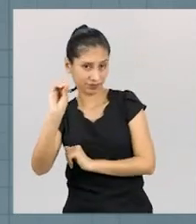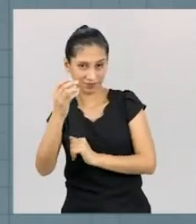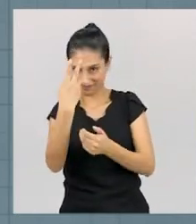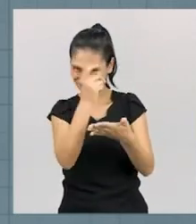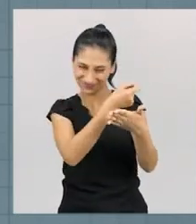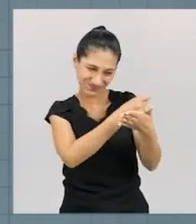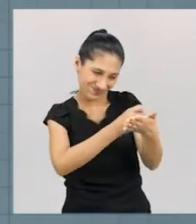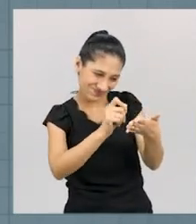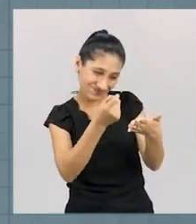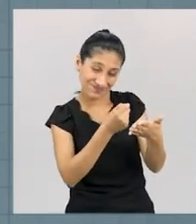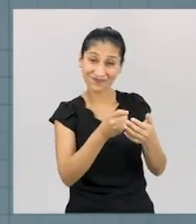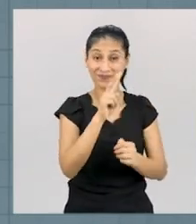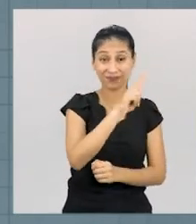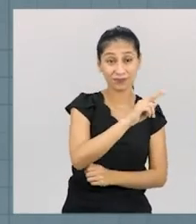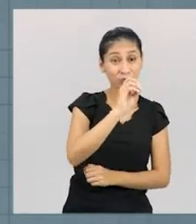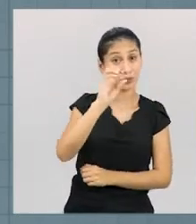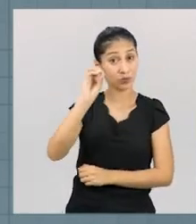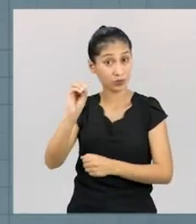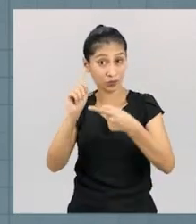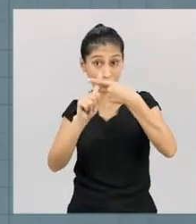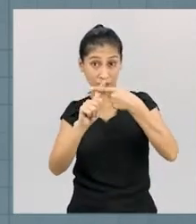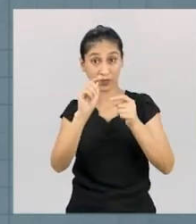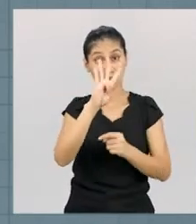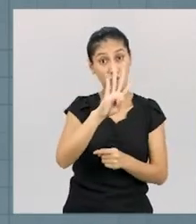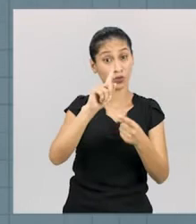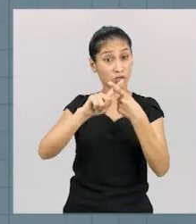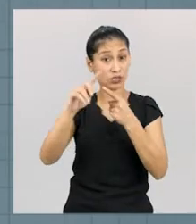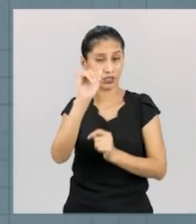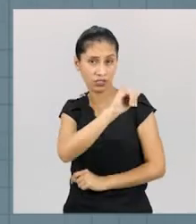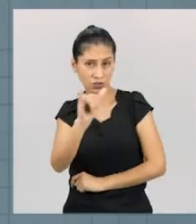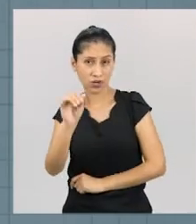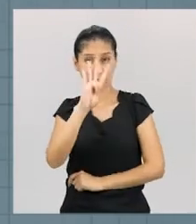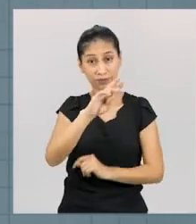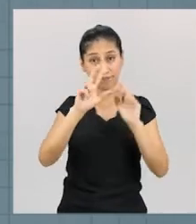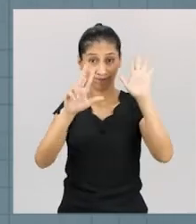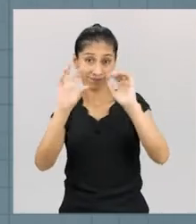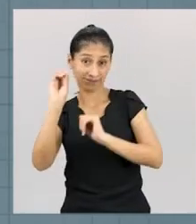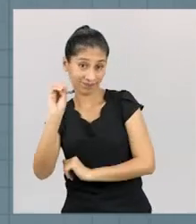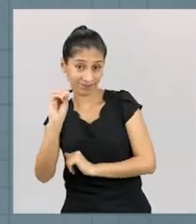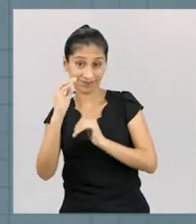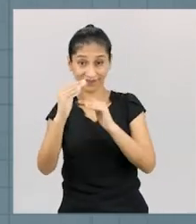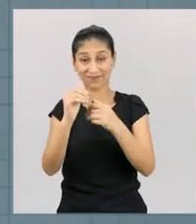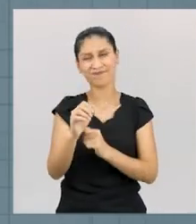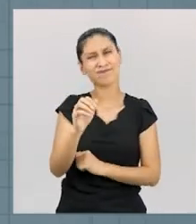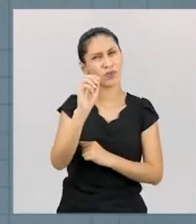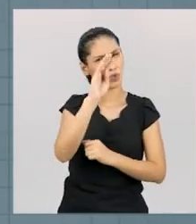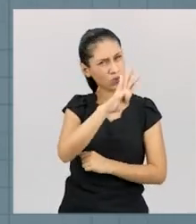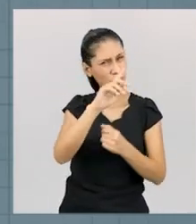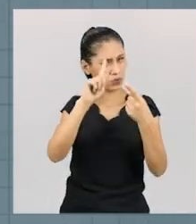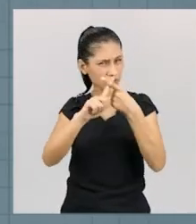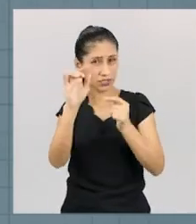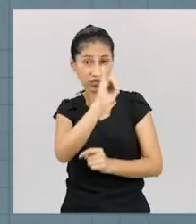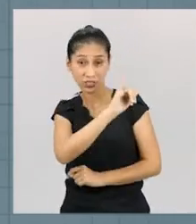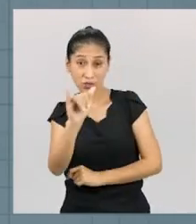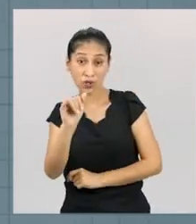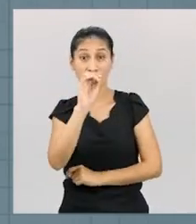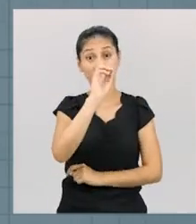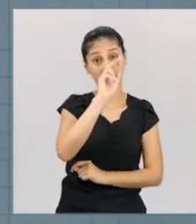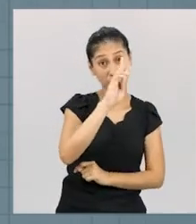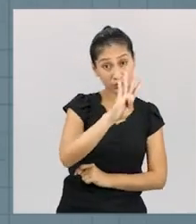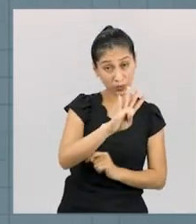Y resolvemos. 200 más 4x es igual a 480. 4x es igual